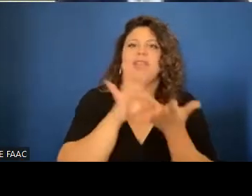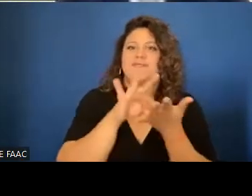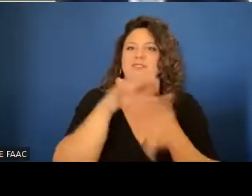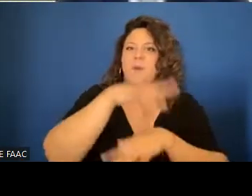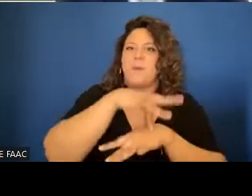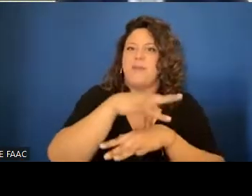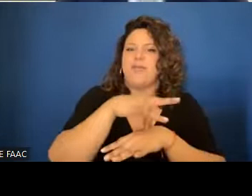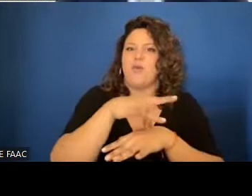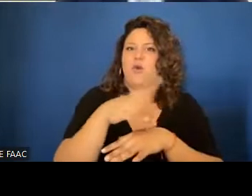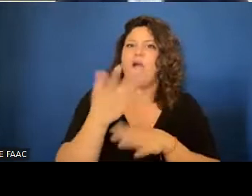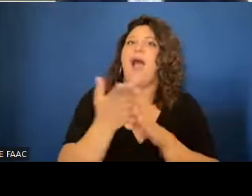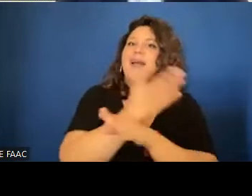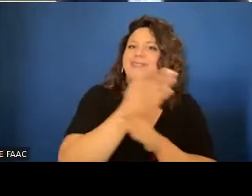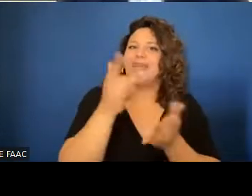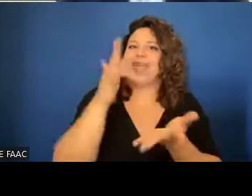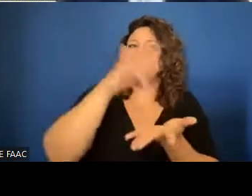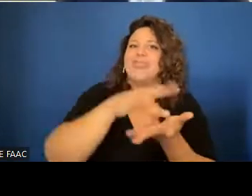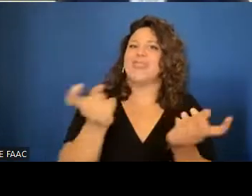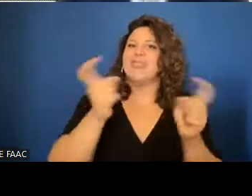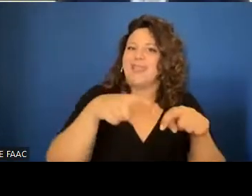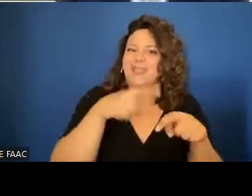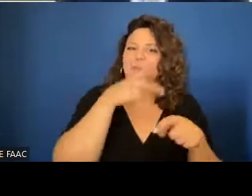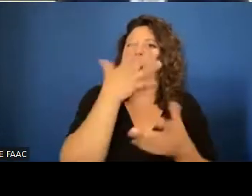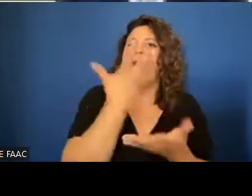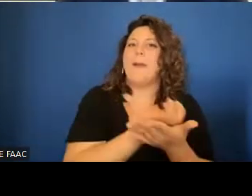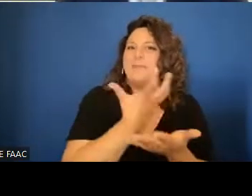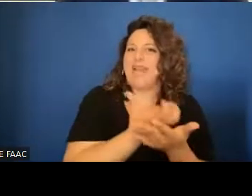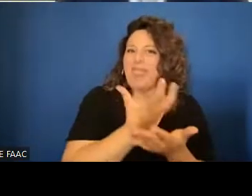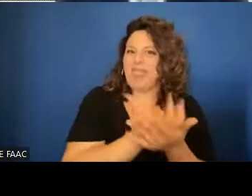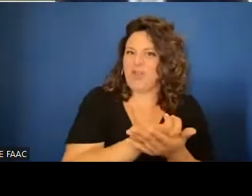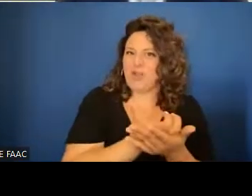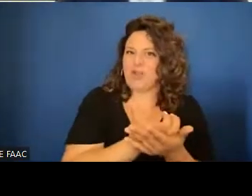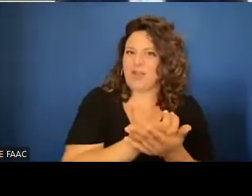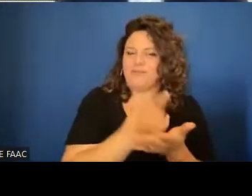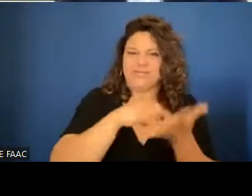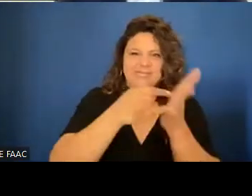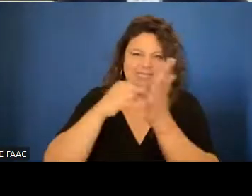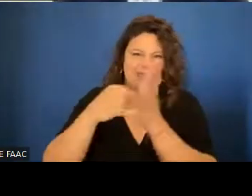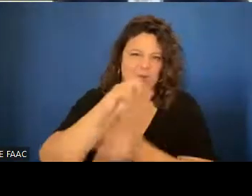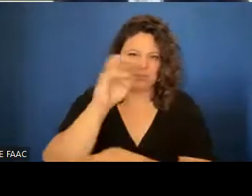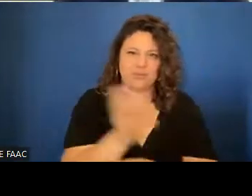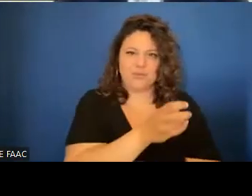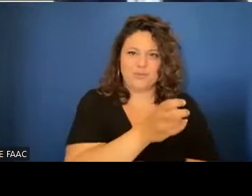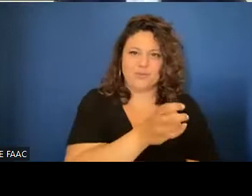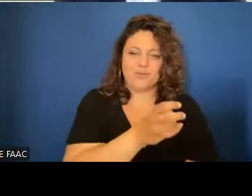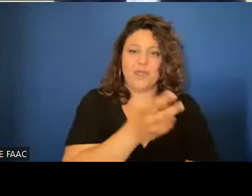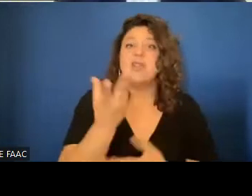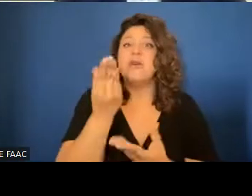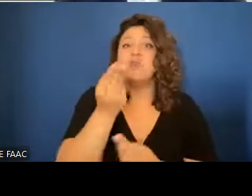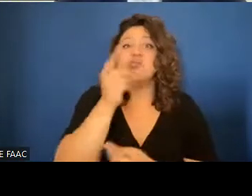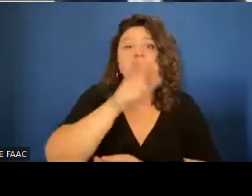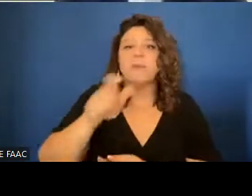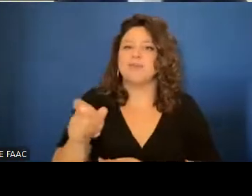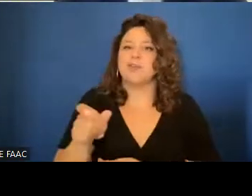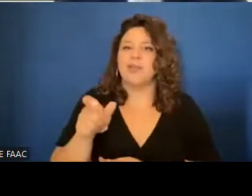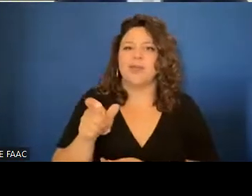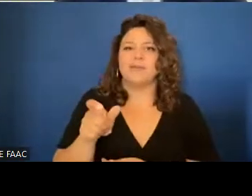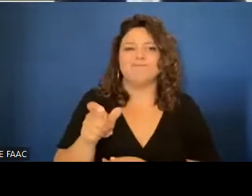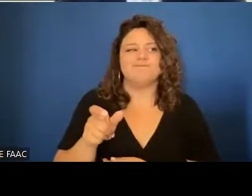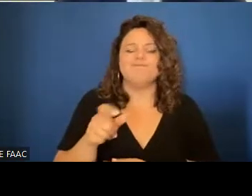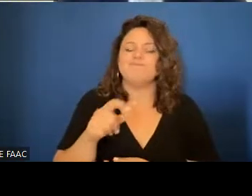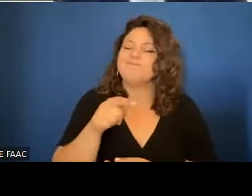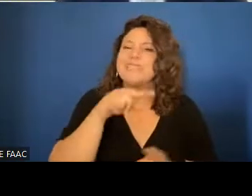Por ajustes razonables ya sabéis que bueno, pues debemos entender todos aquellos que nos faciliten el desarrollo de nuestro trabajo, con el contrapunto